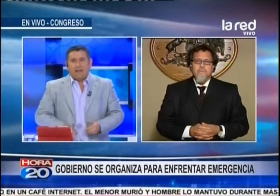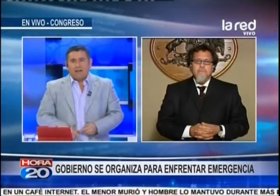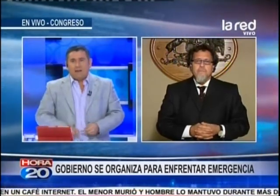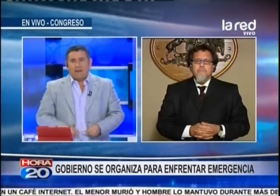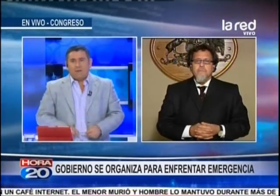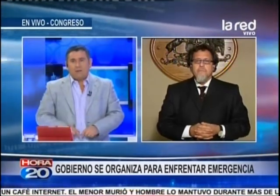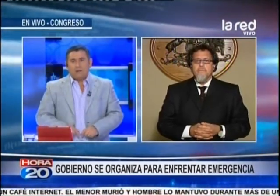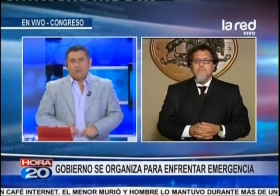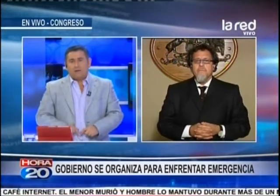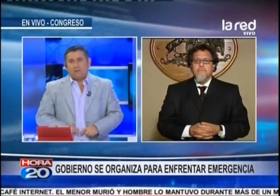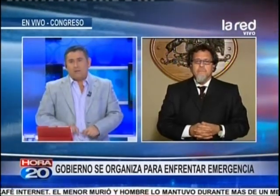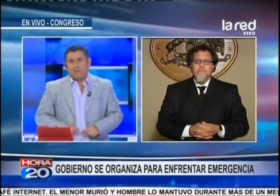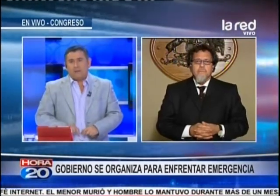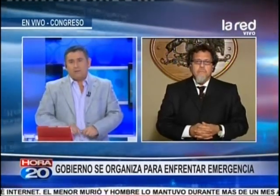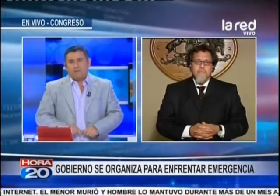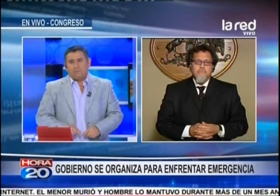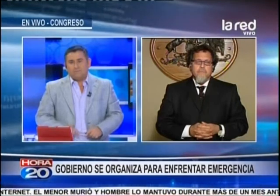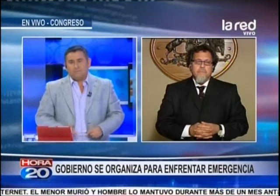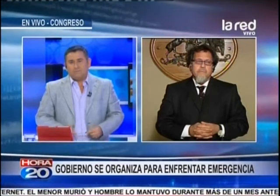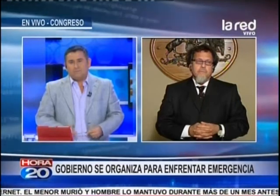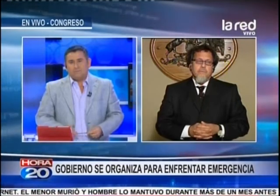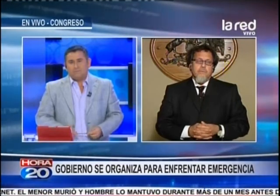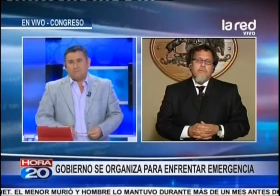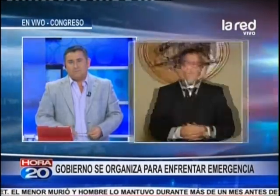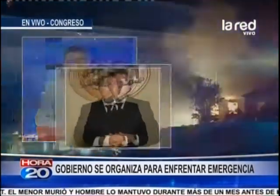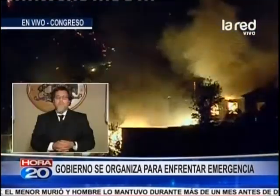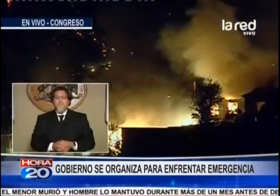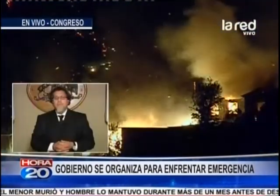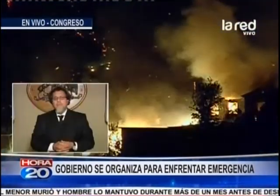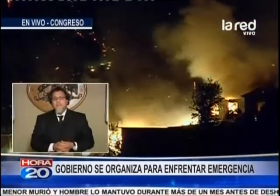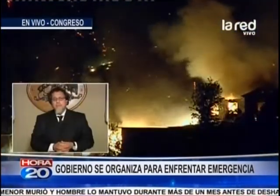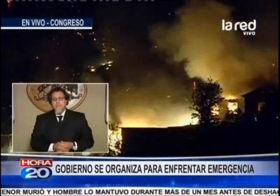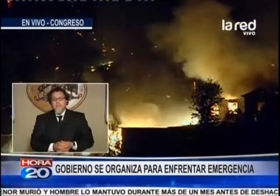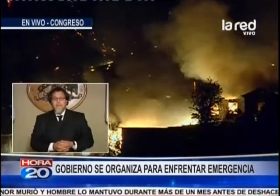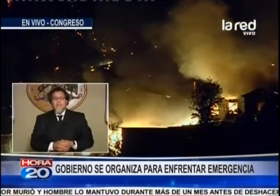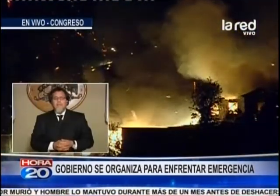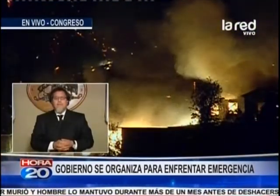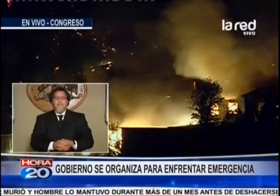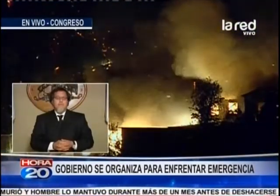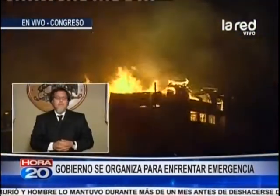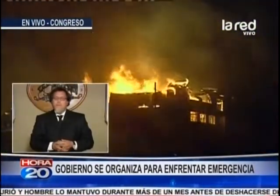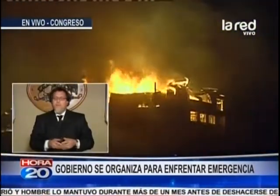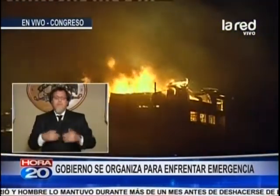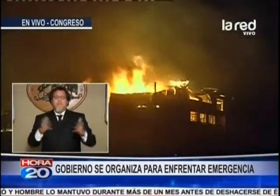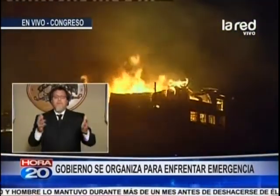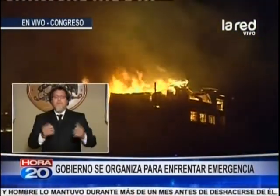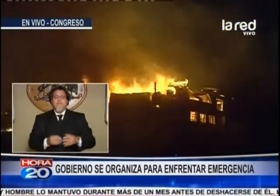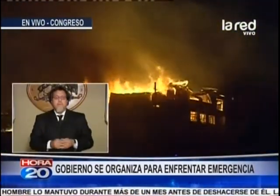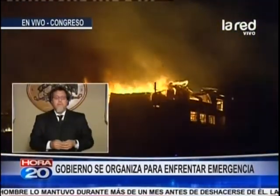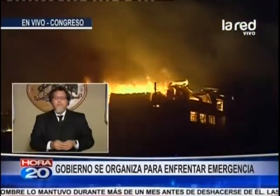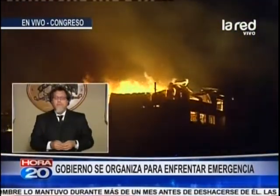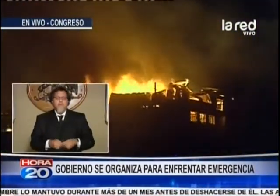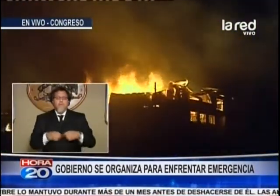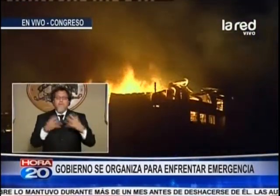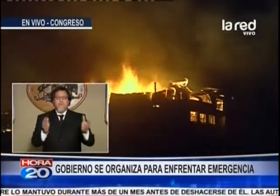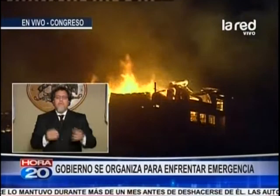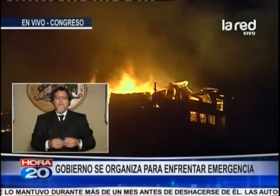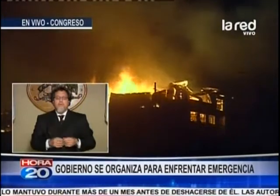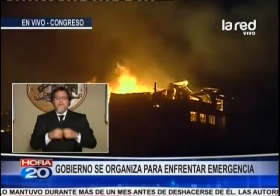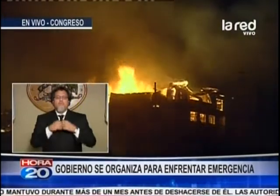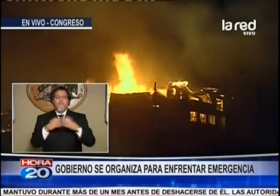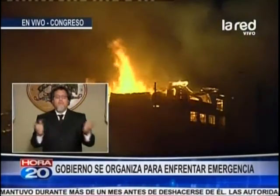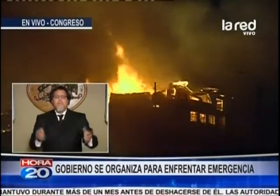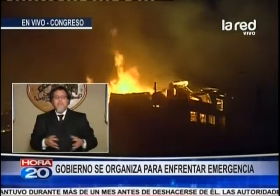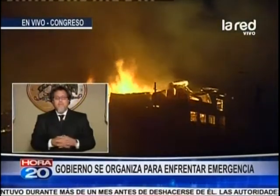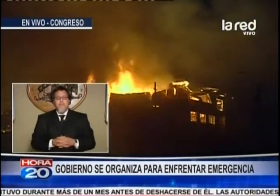¿No irá por ahí el real aporte que se puede hacer del Parlamento? O sea, si usted me pregunta a mí, quiero decirle, cualquier aporte que se quiera hacer económico, bienvenido